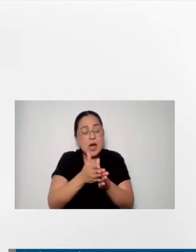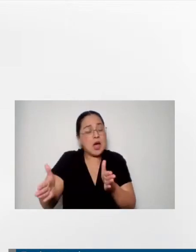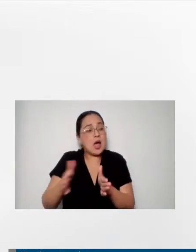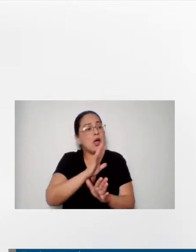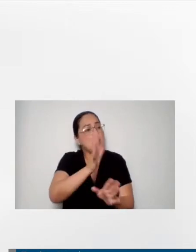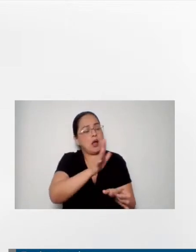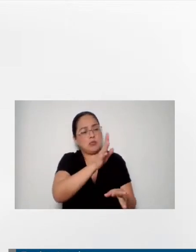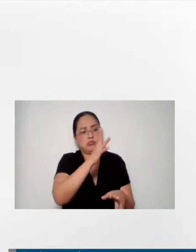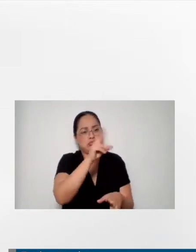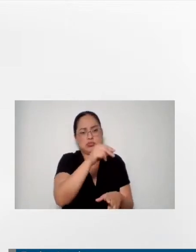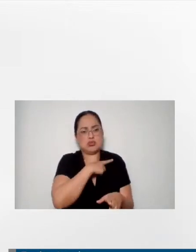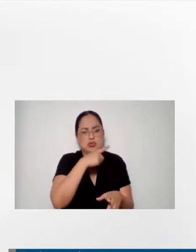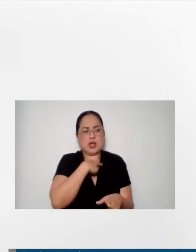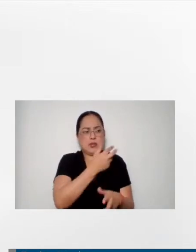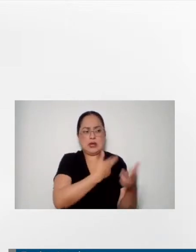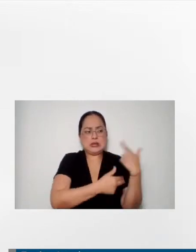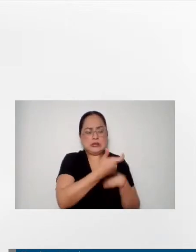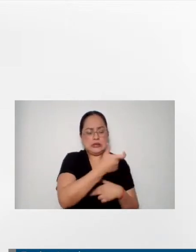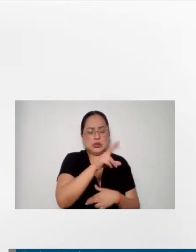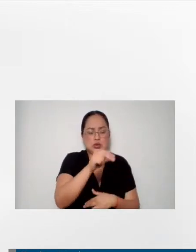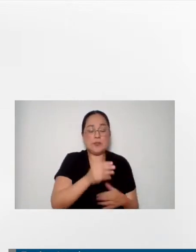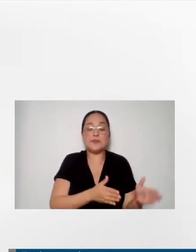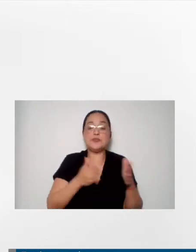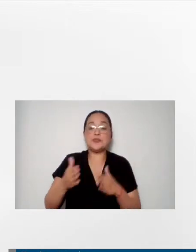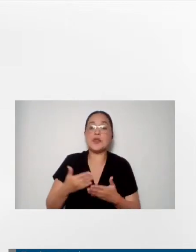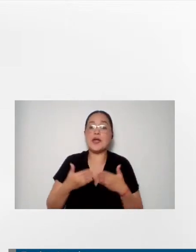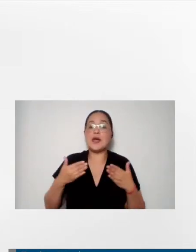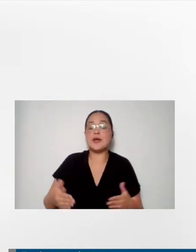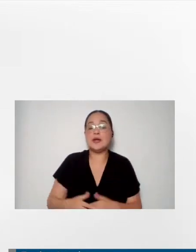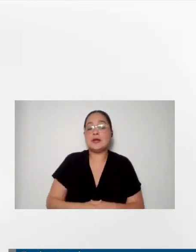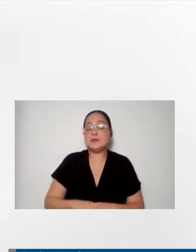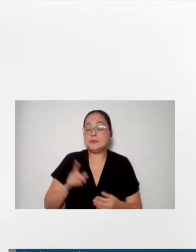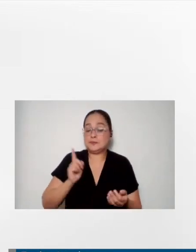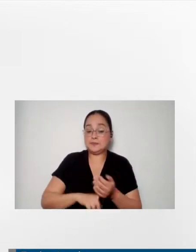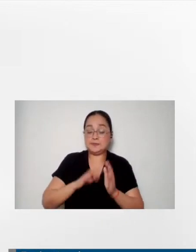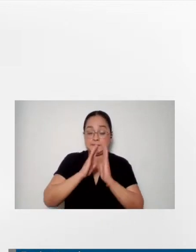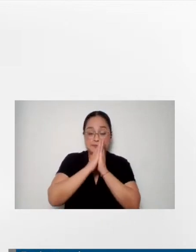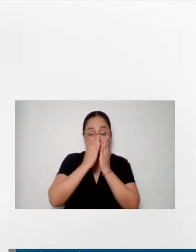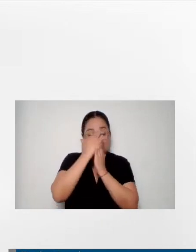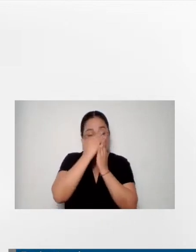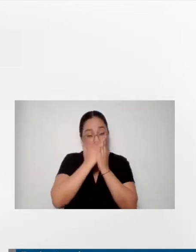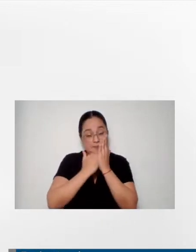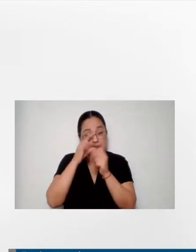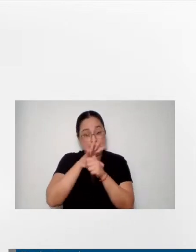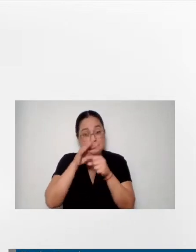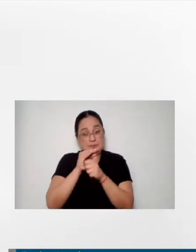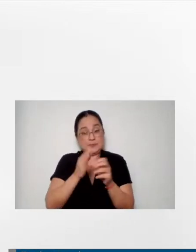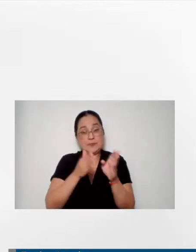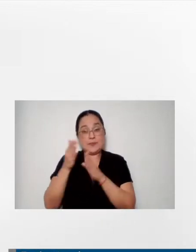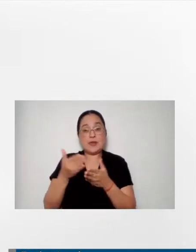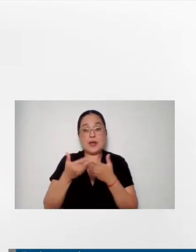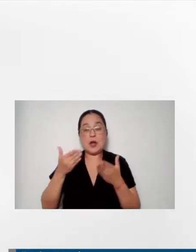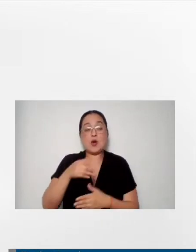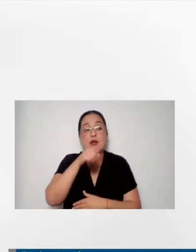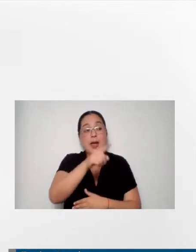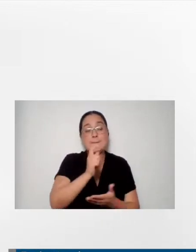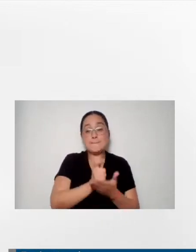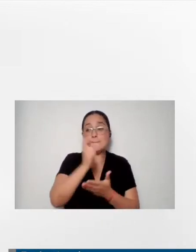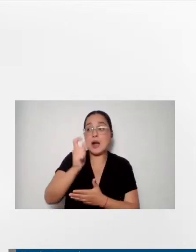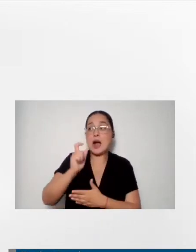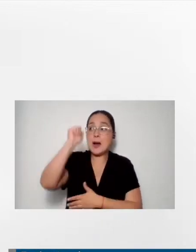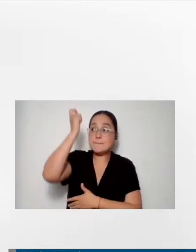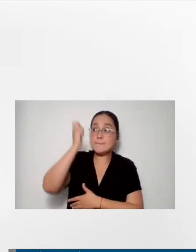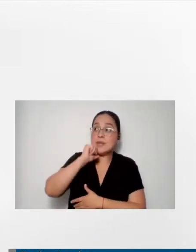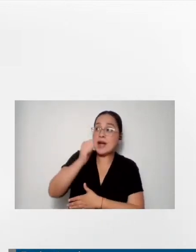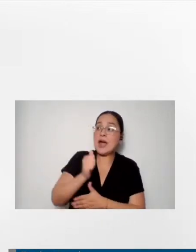apartado que me gustaría resaltar, que reitero, no son todos los apartados del cuaderno, serían estas consecuencias por el incumplimiento de la obligación